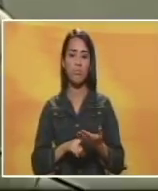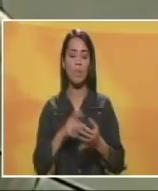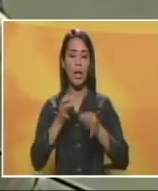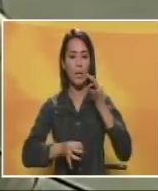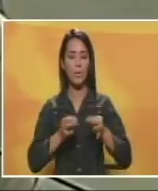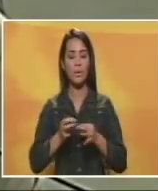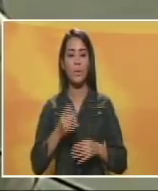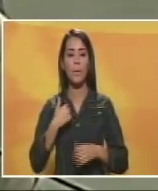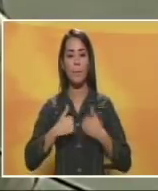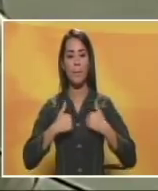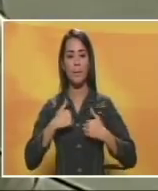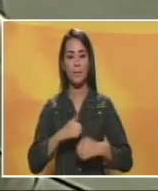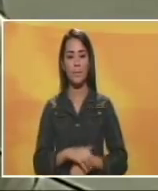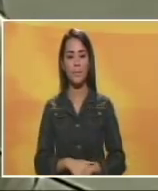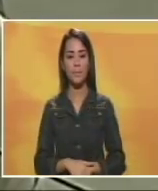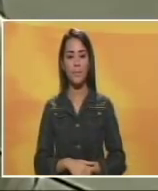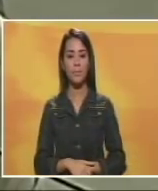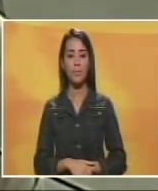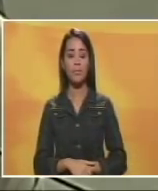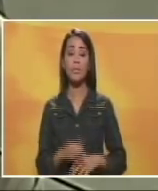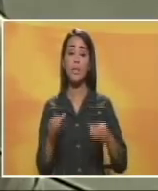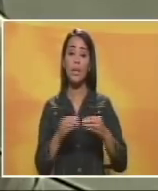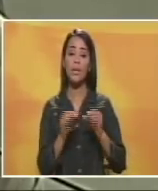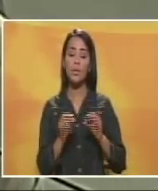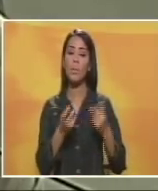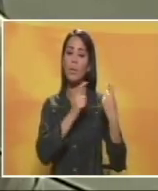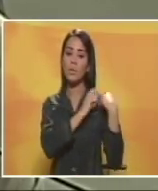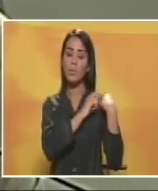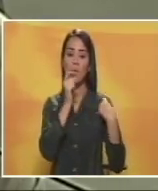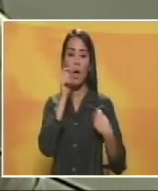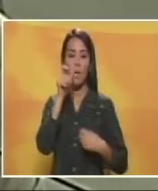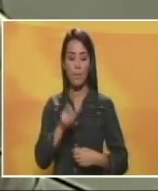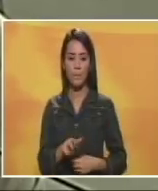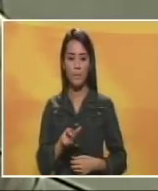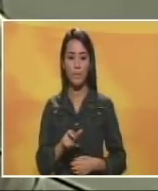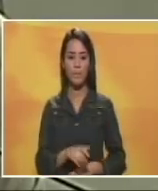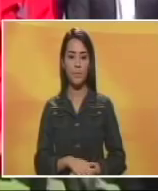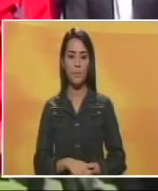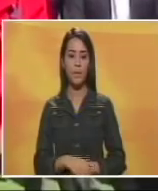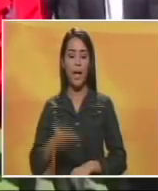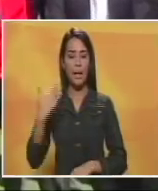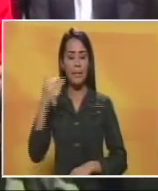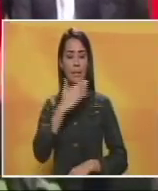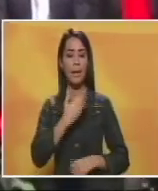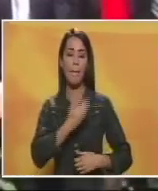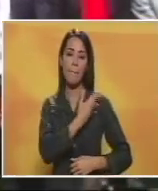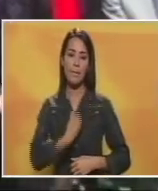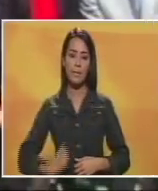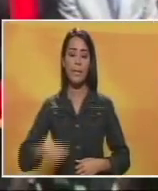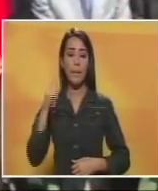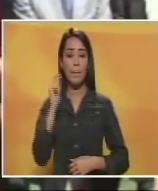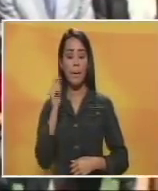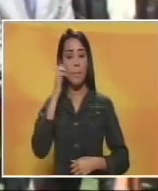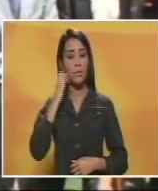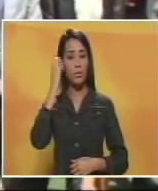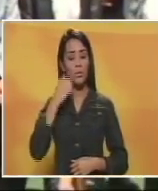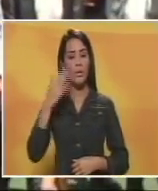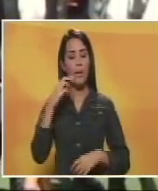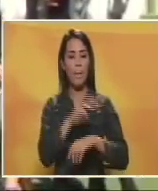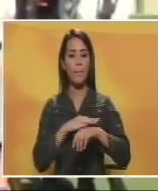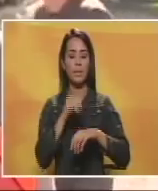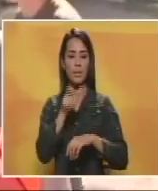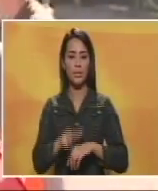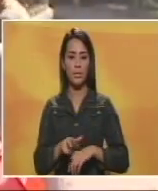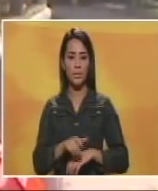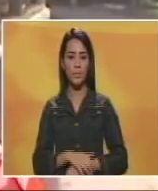este miércoles. La cartera de Exteriores será asumida por Josep Borrell, quien fuera expresidente del Parlamento Europeo y exministro de Felipe